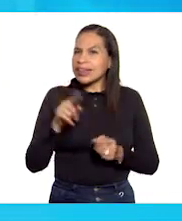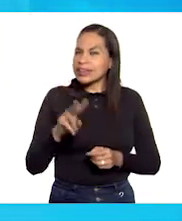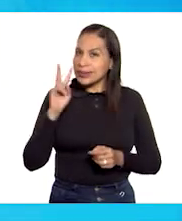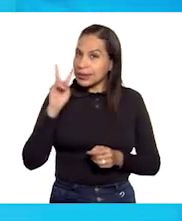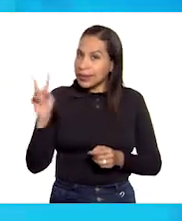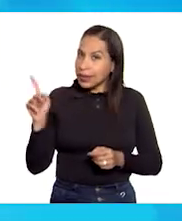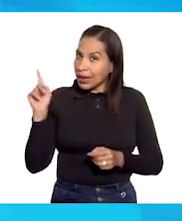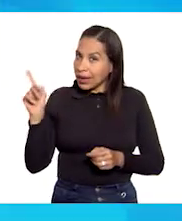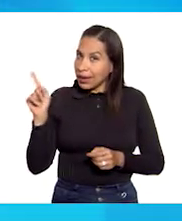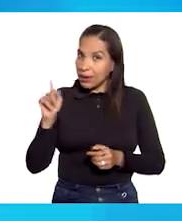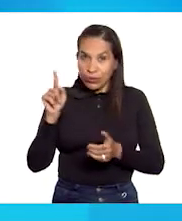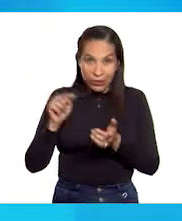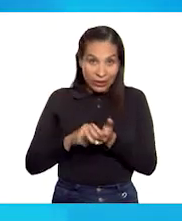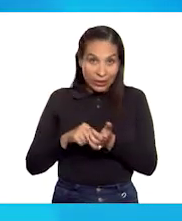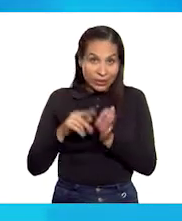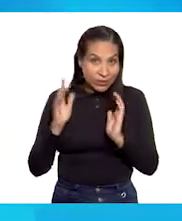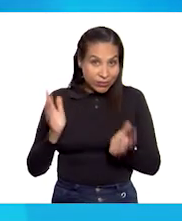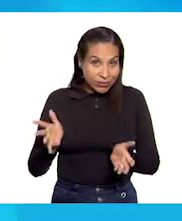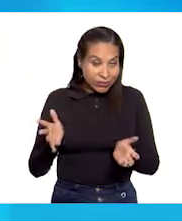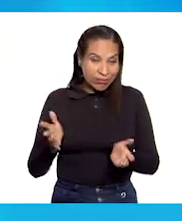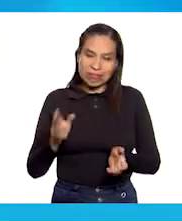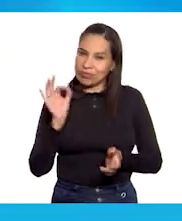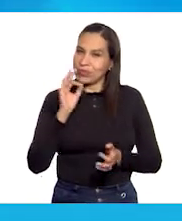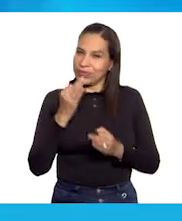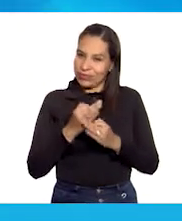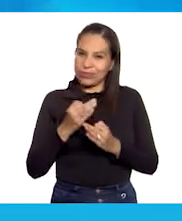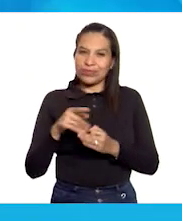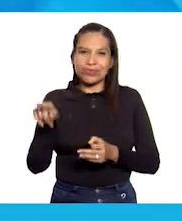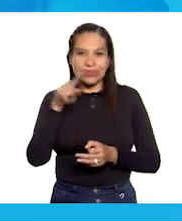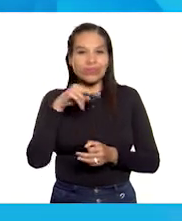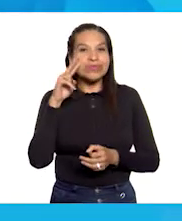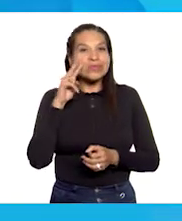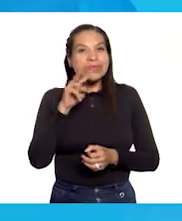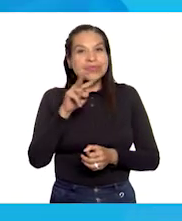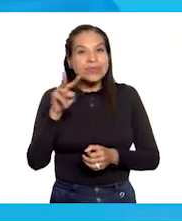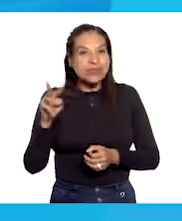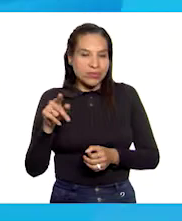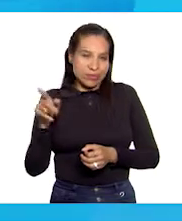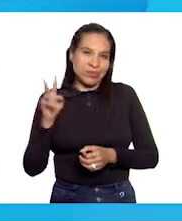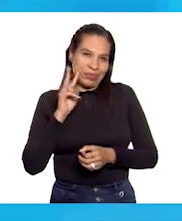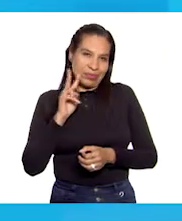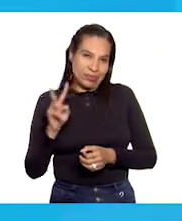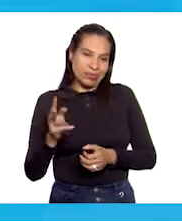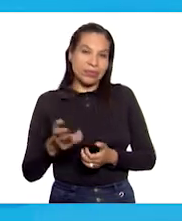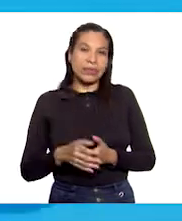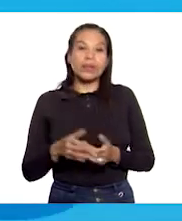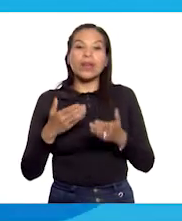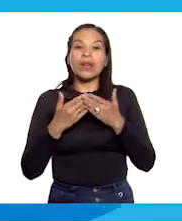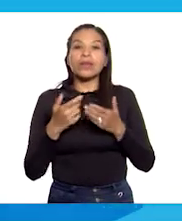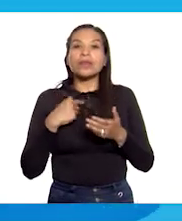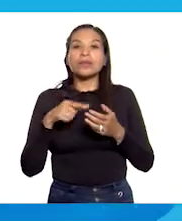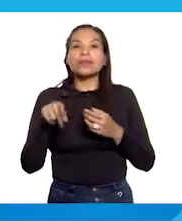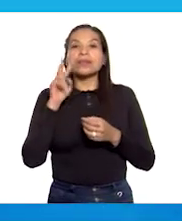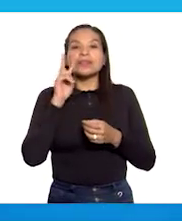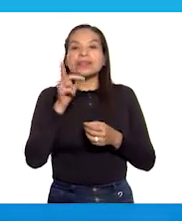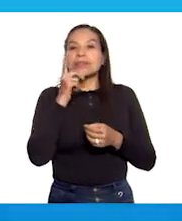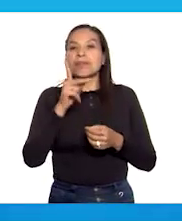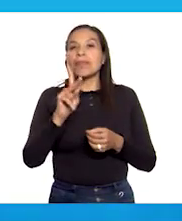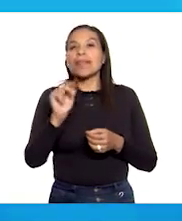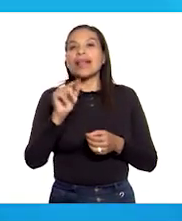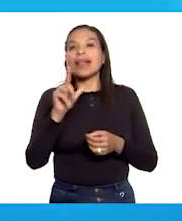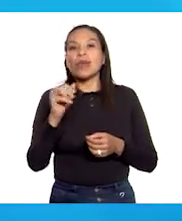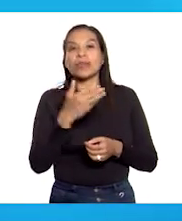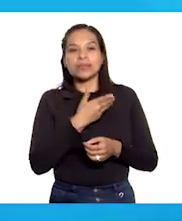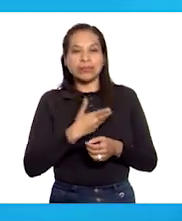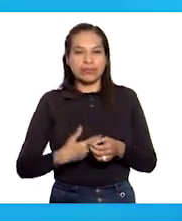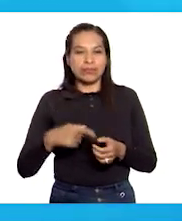ya habrán visitado este espacio? Pues si no, ahorita como nosotros lo estamos haciendo, fíjate, ahorita me subí a donde dice palco